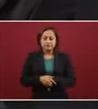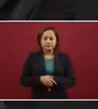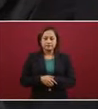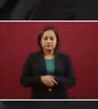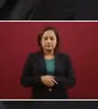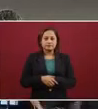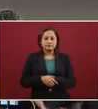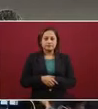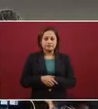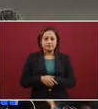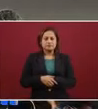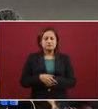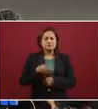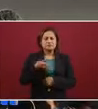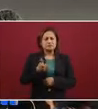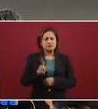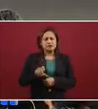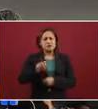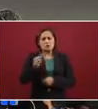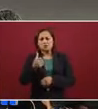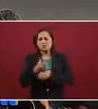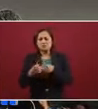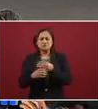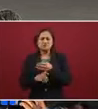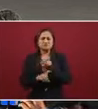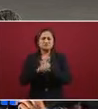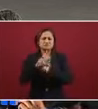es problema. La